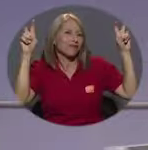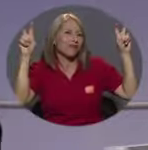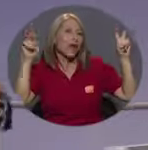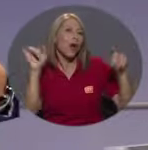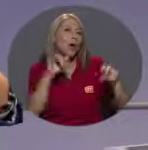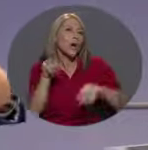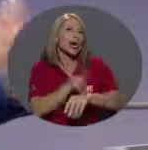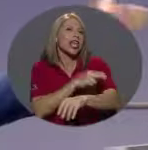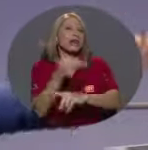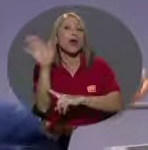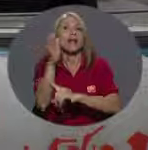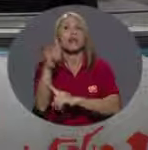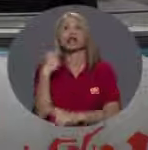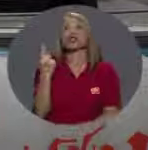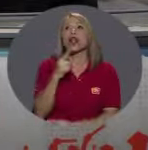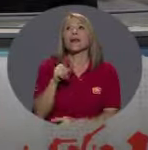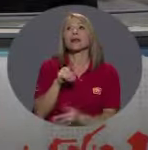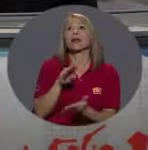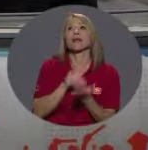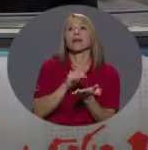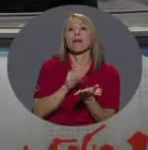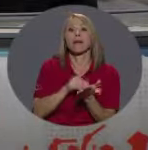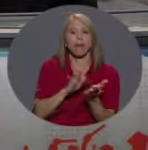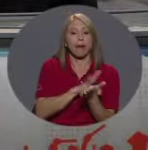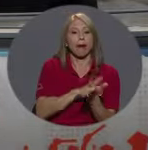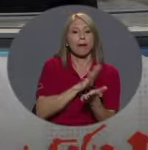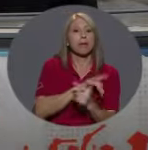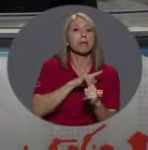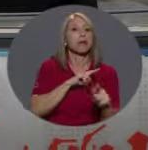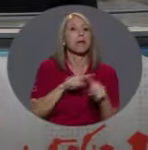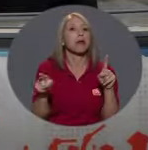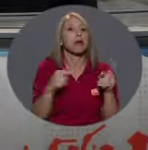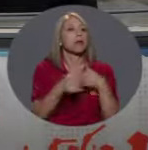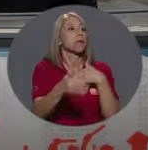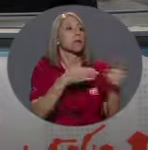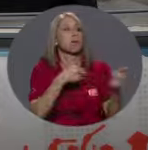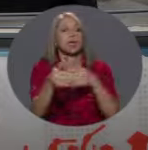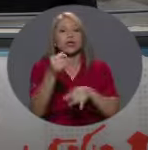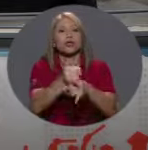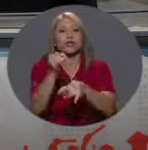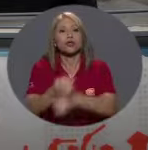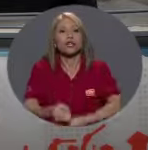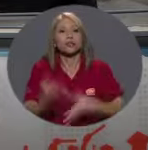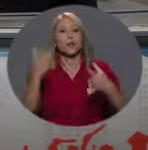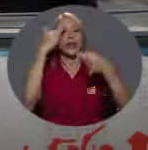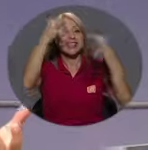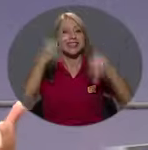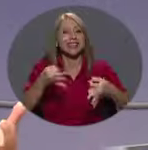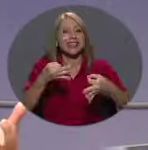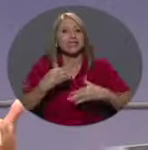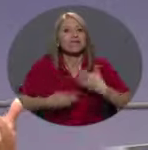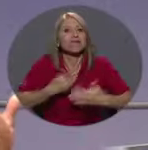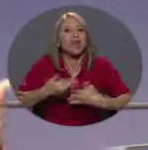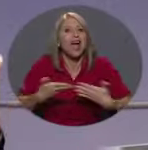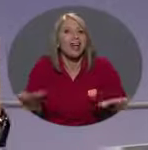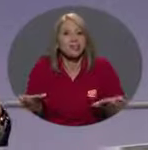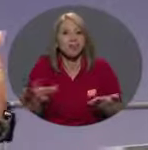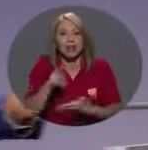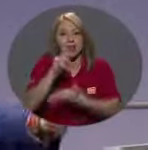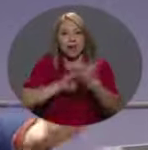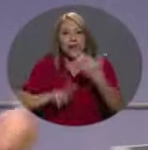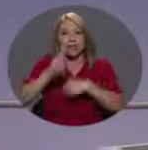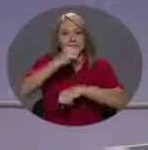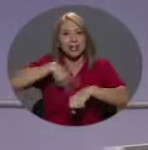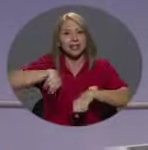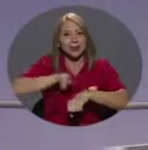libre, a lo que las instituciones públicas puedan caminar en este sentido. Y en la Universidad Nacional,